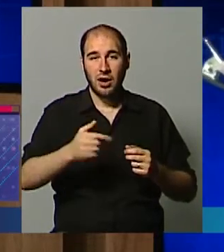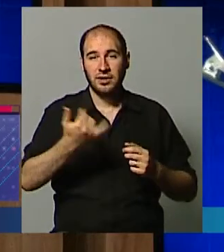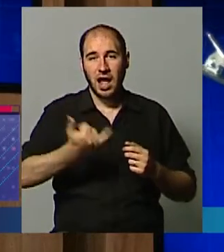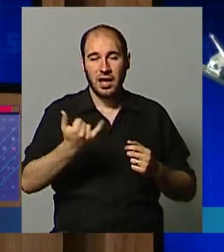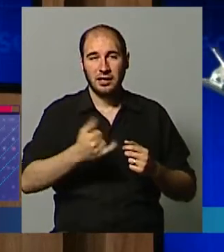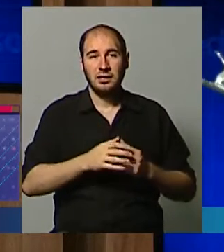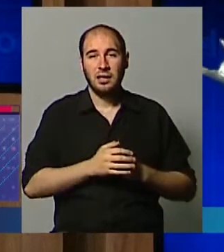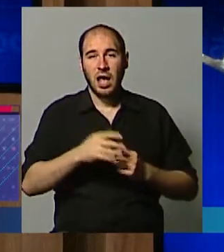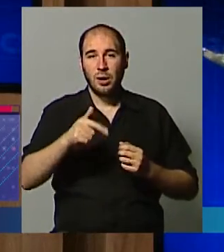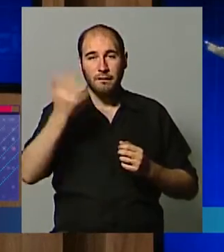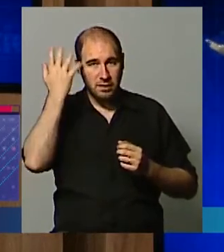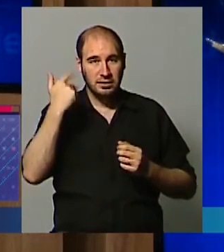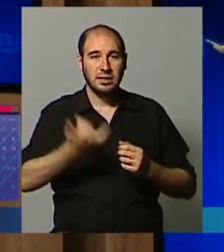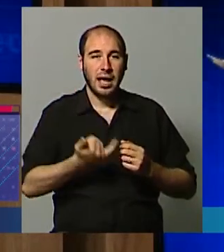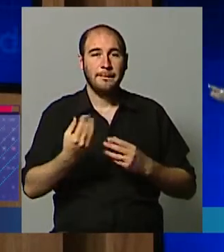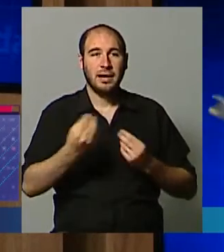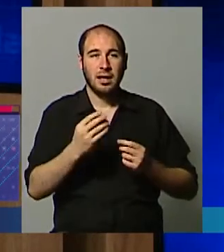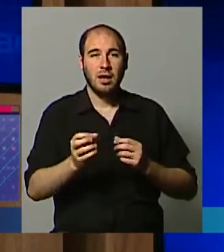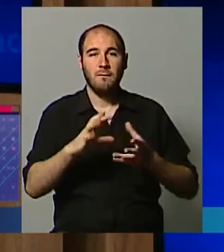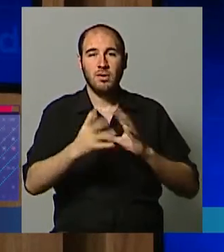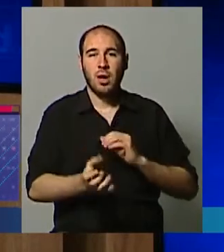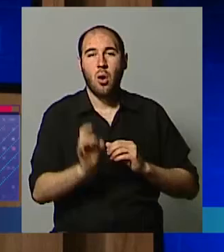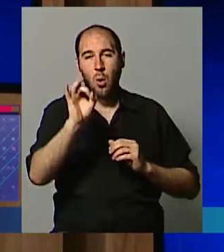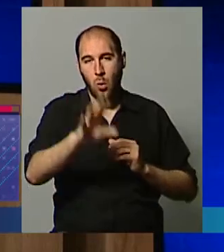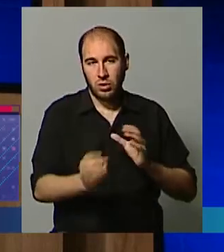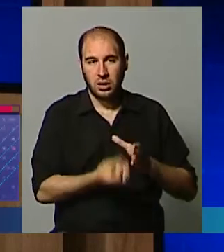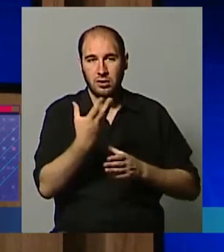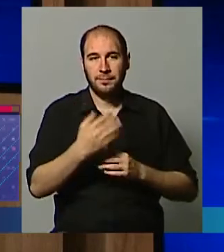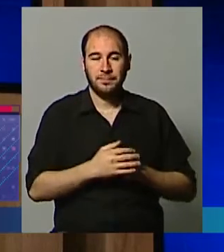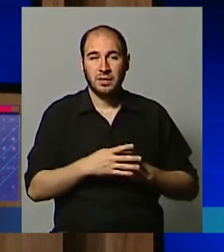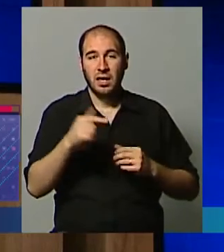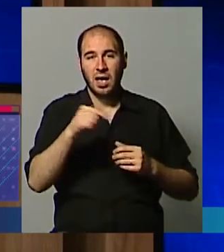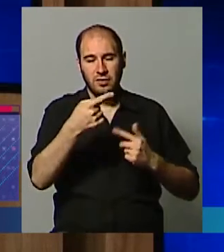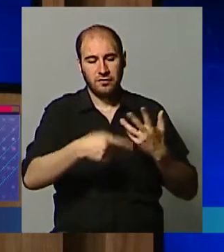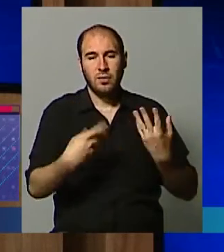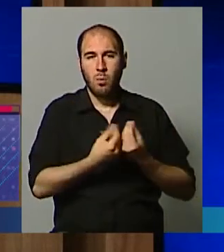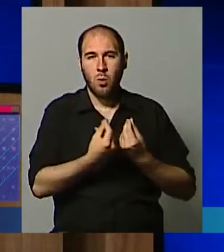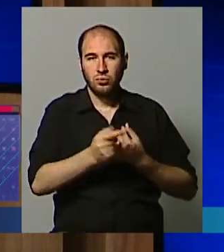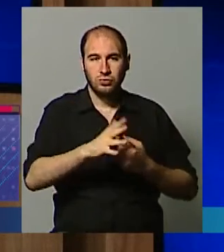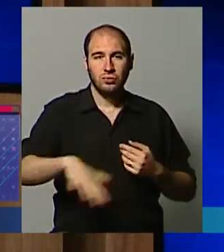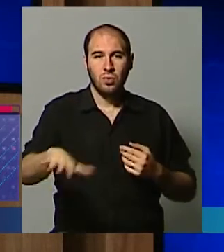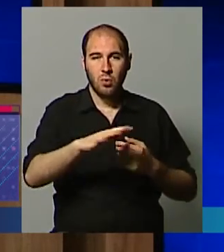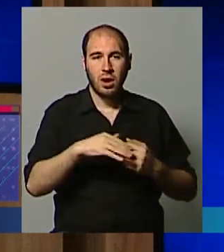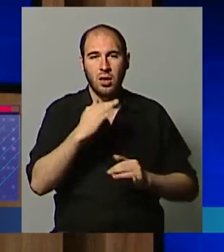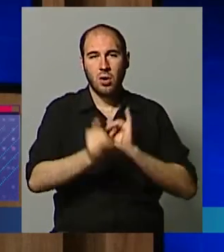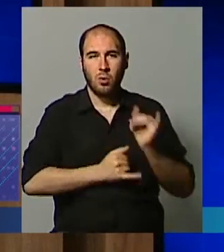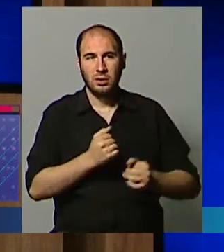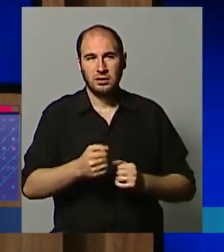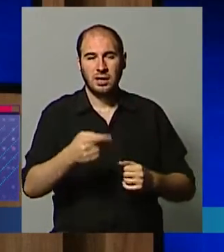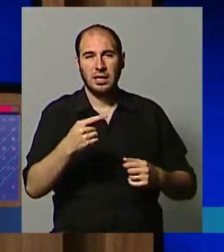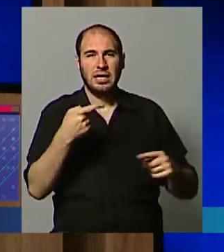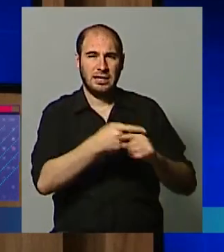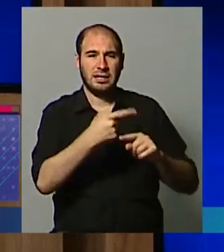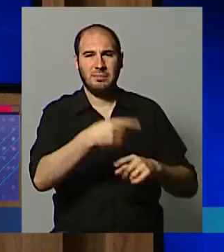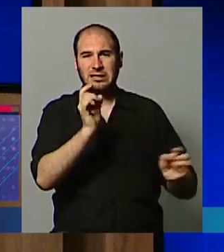tiene, con los que cuenta Francia, para generar un sistema único. En este sentido son varios los espacios que están planteando sus distintas